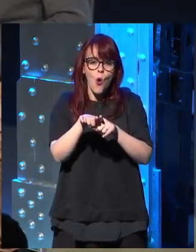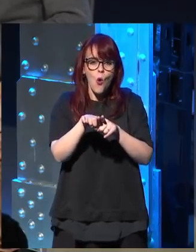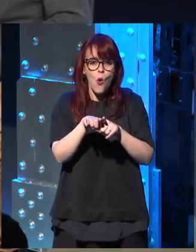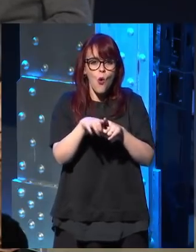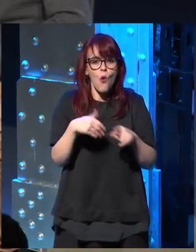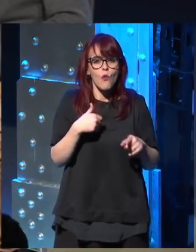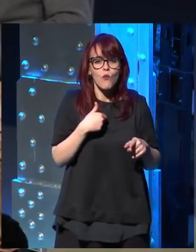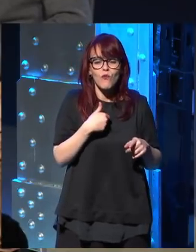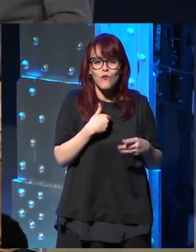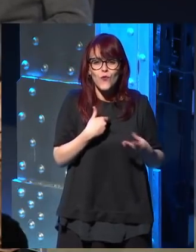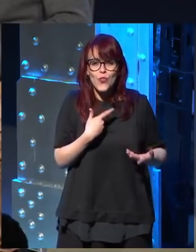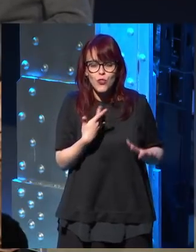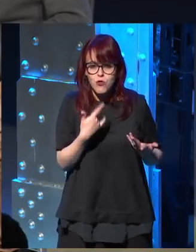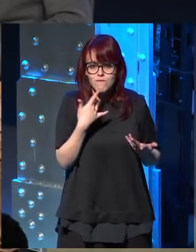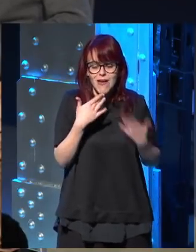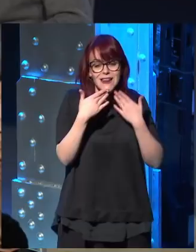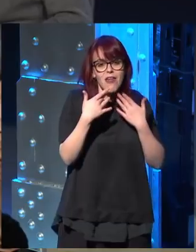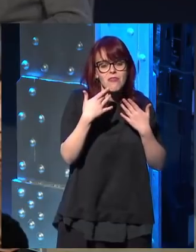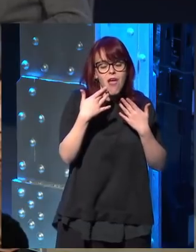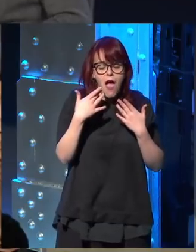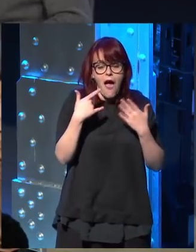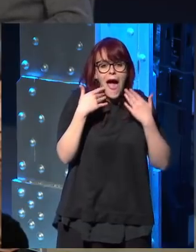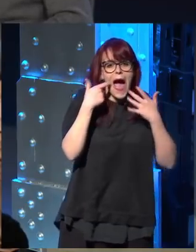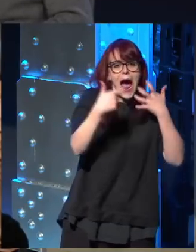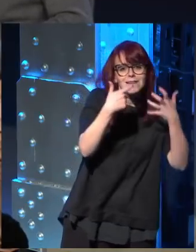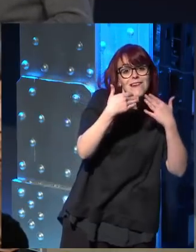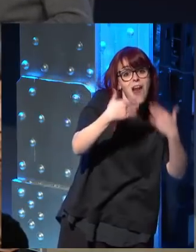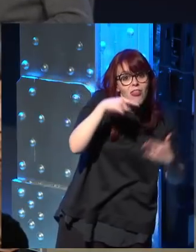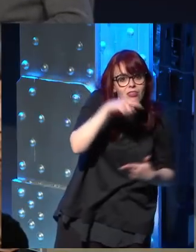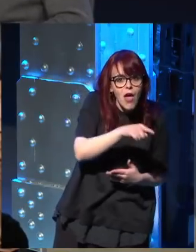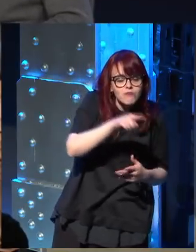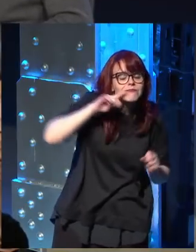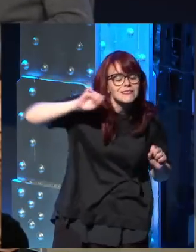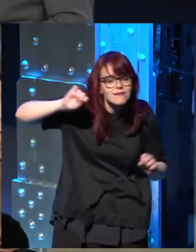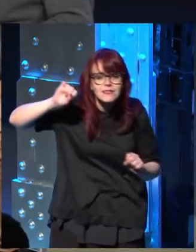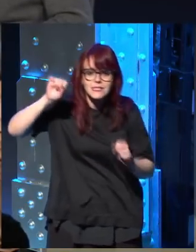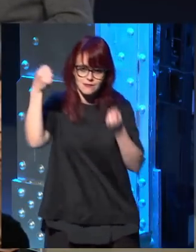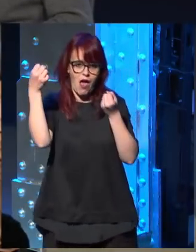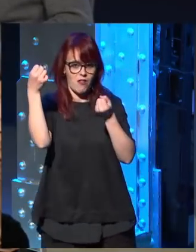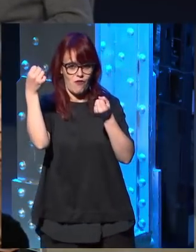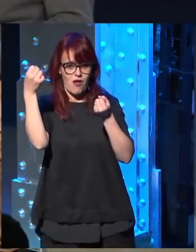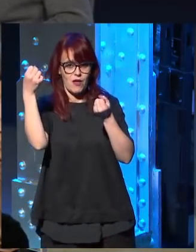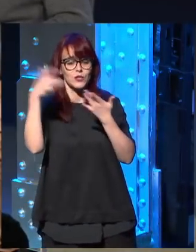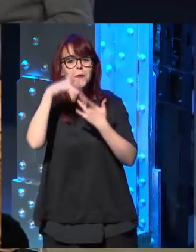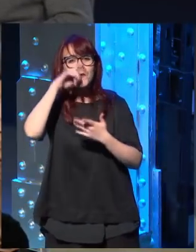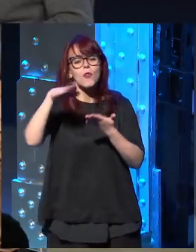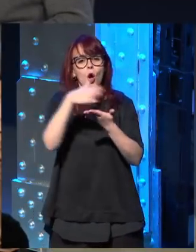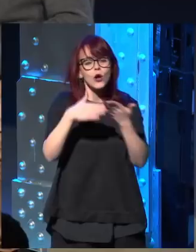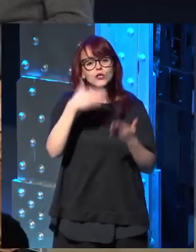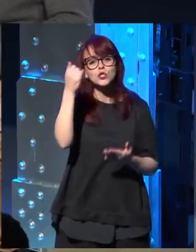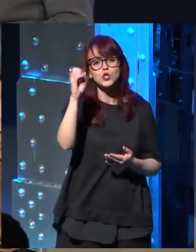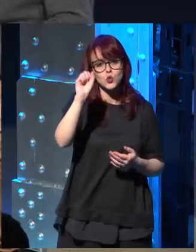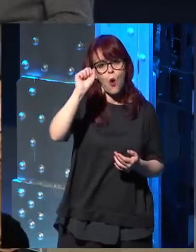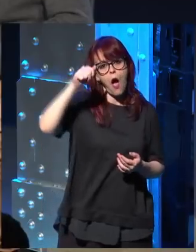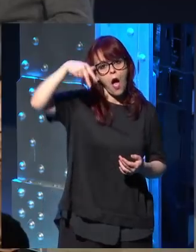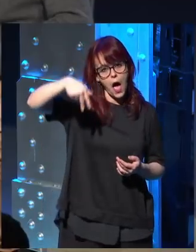función claramente salvadora, ¿no? Yo creo que es así, y me acordaba de una cosa que decía el poeta Joan Margarit que a